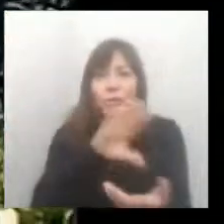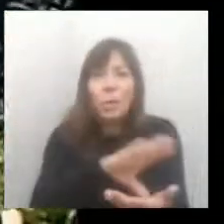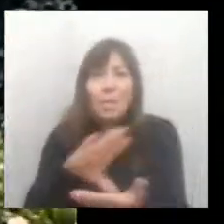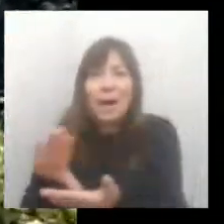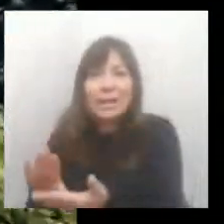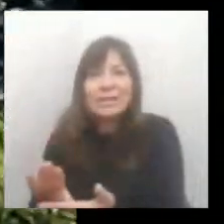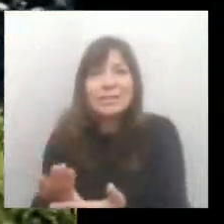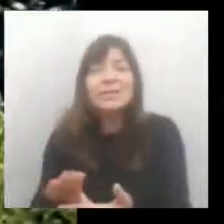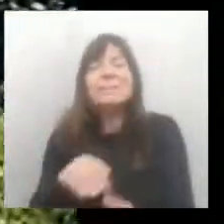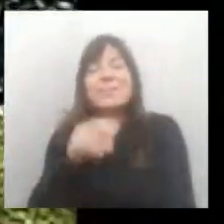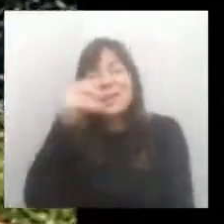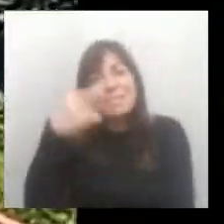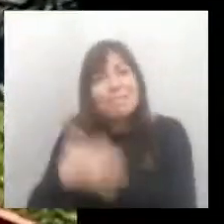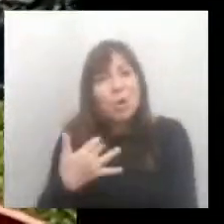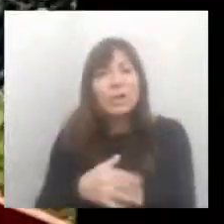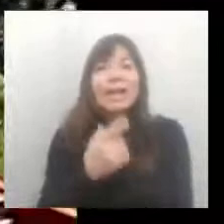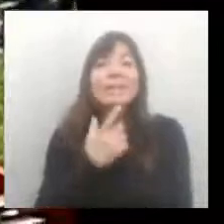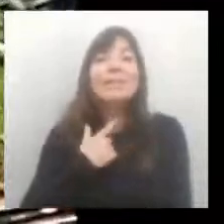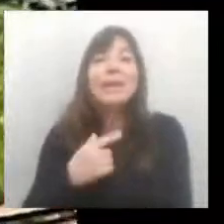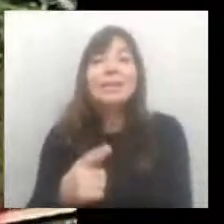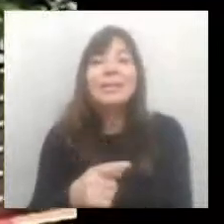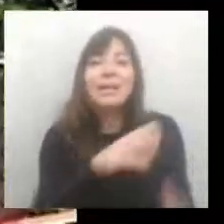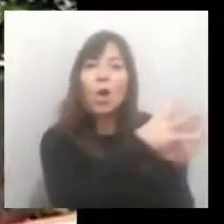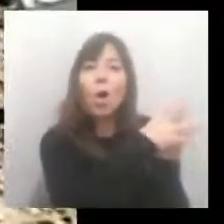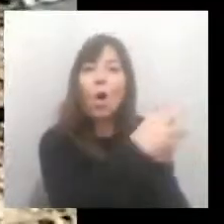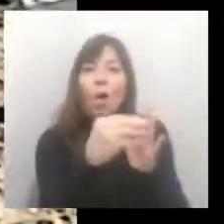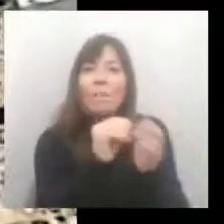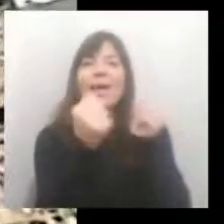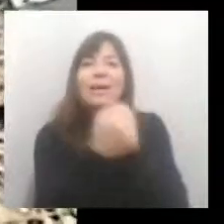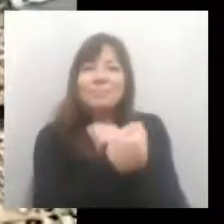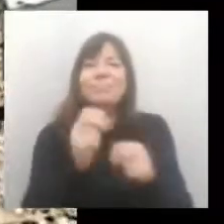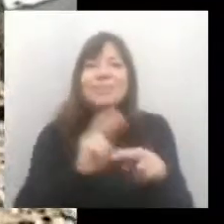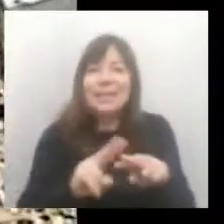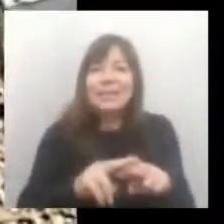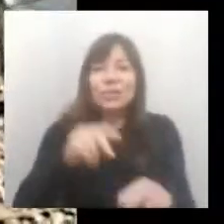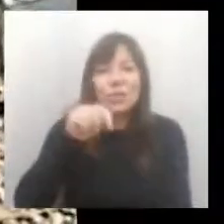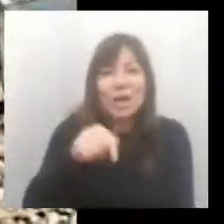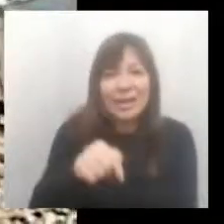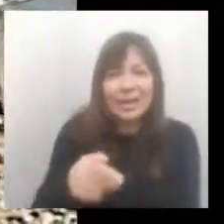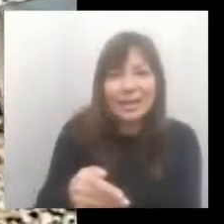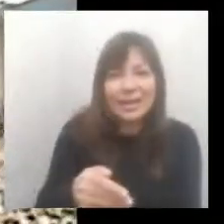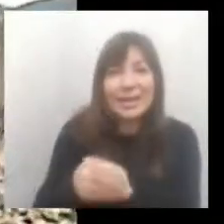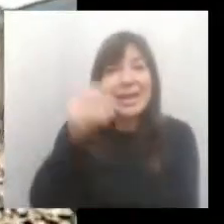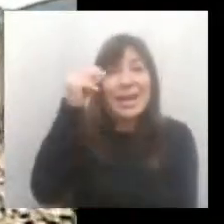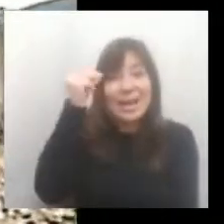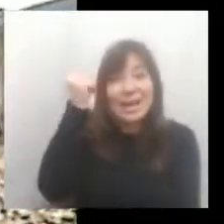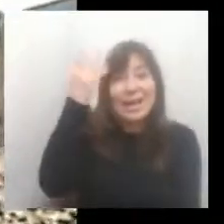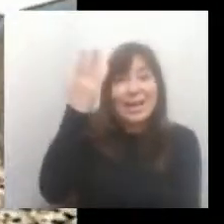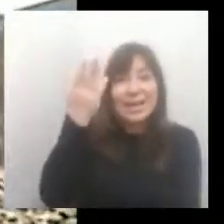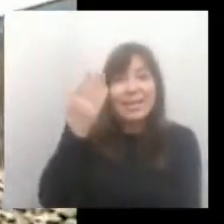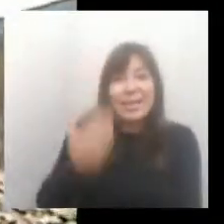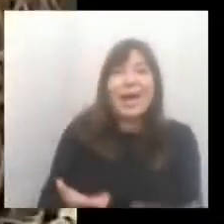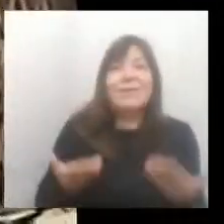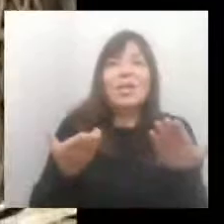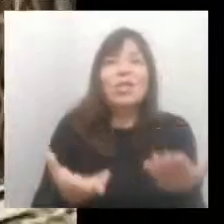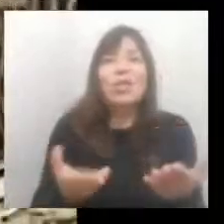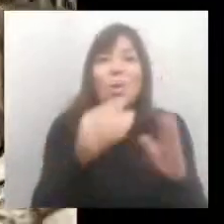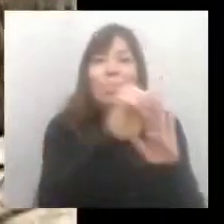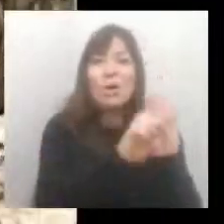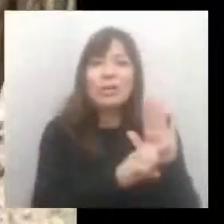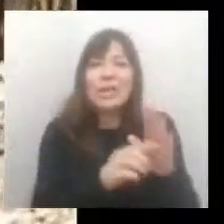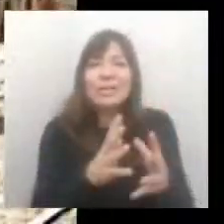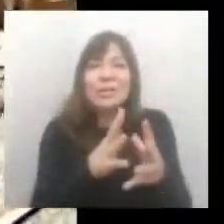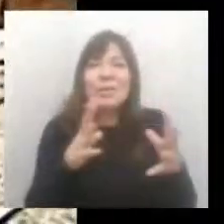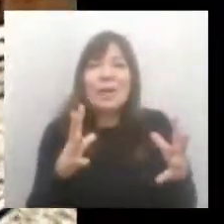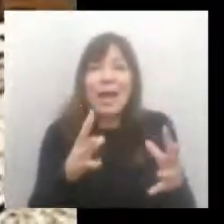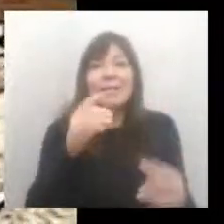cabo. Eso es algo que obviamente tenemos que agradecer, porque de alguna u otra forma esa idea generó este gran proyecto es el que hoy día